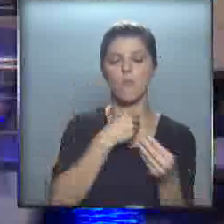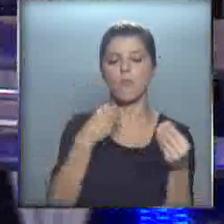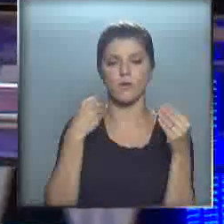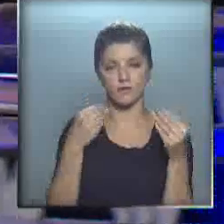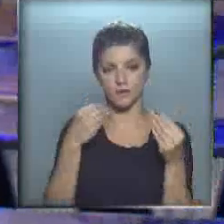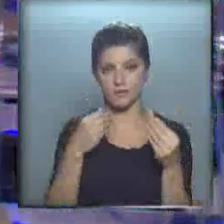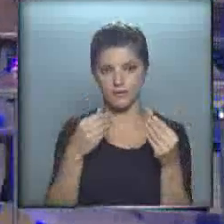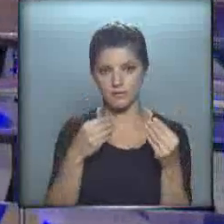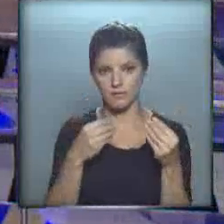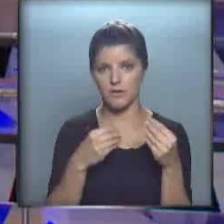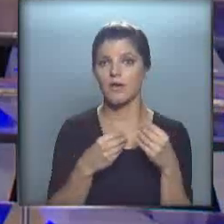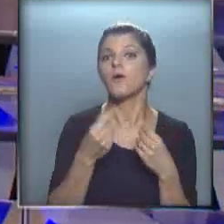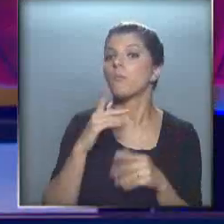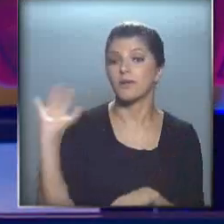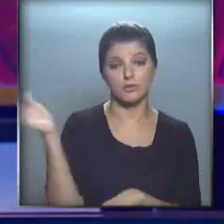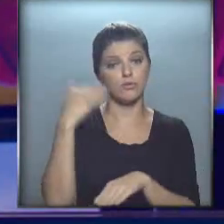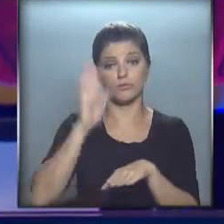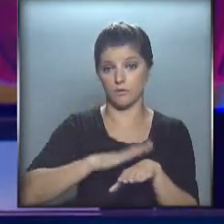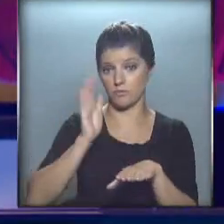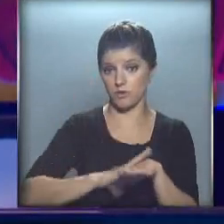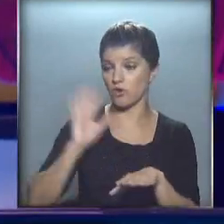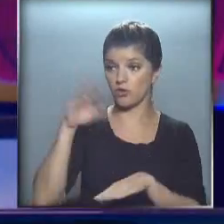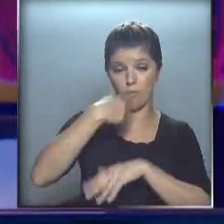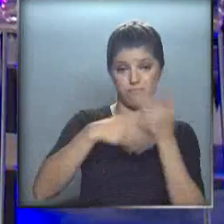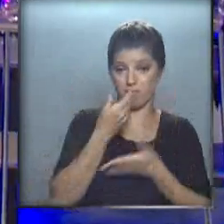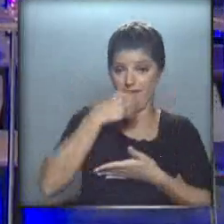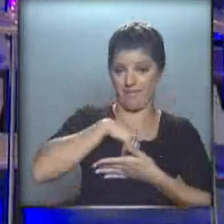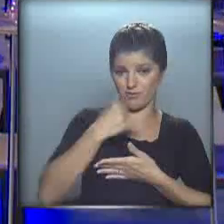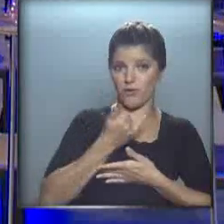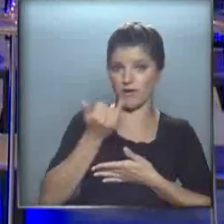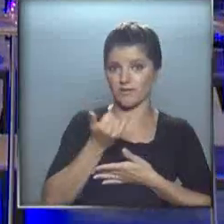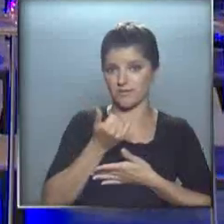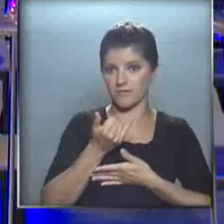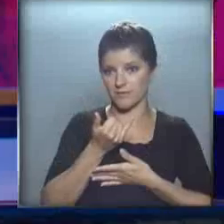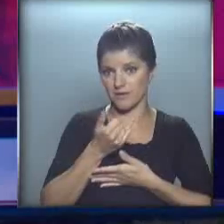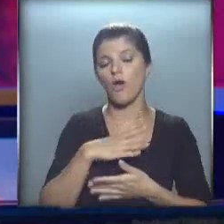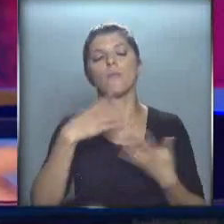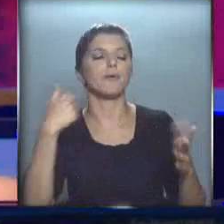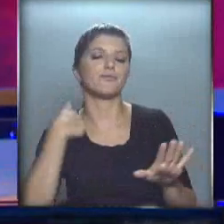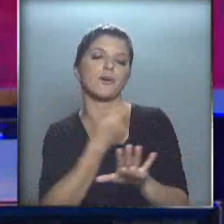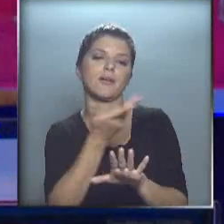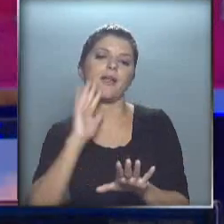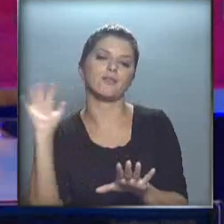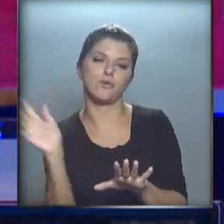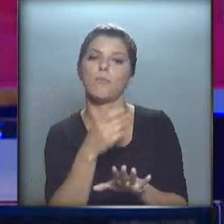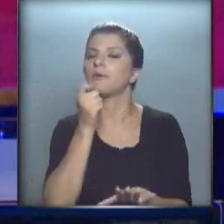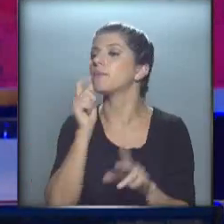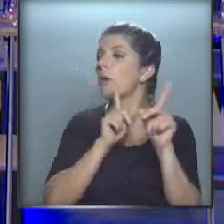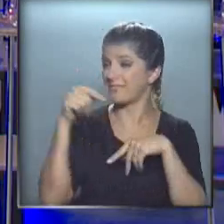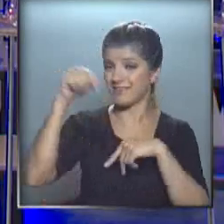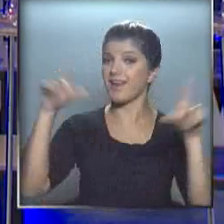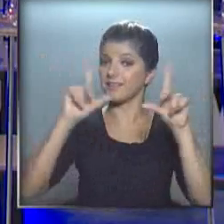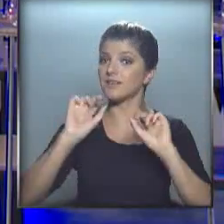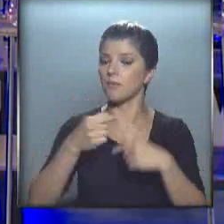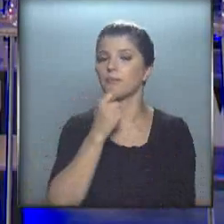está bueno preguntarse porque, haciéndose cargo, todos somos violentos. No podemos generalizar veces, todas las peleas que... Y en el estudio de tele, viste, que nos pasa